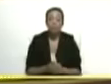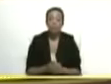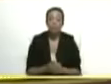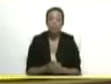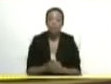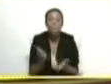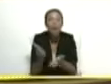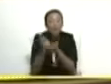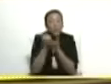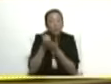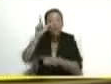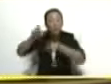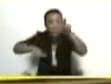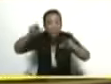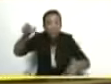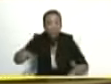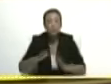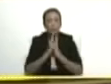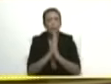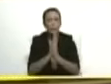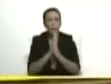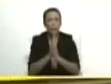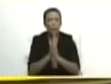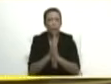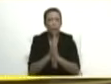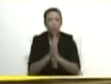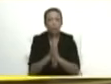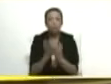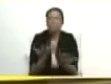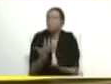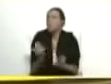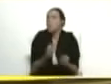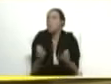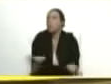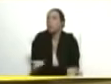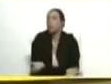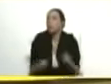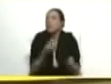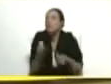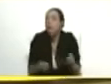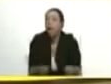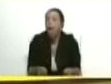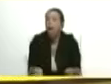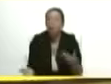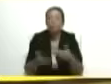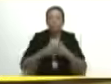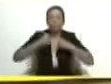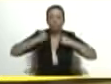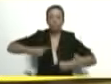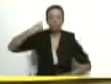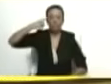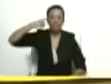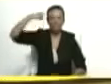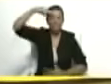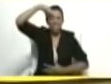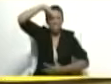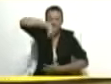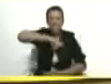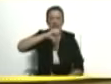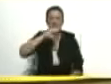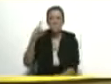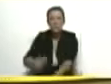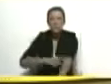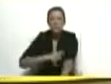para ayudar al país. Al contrario, se radicalizaron en su odio, en